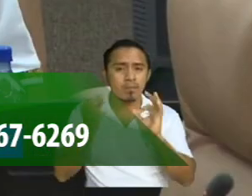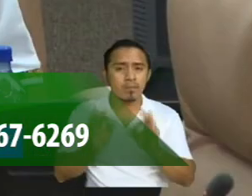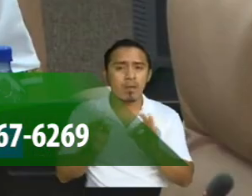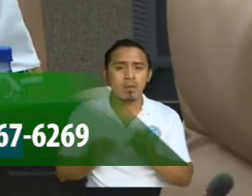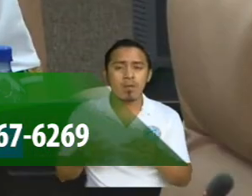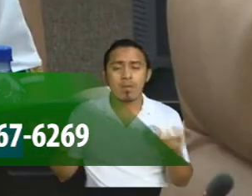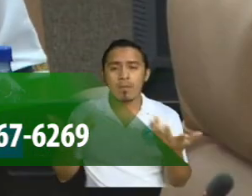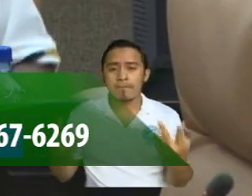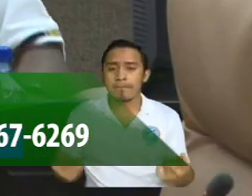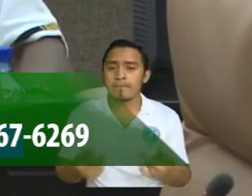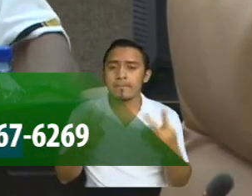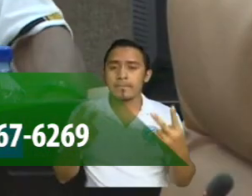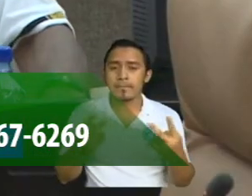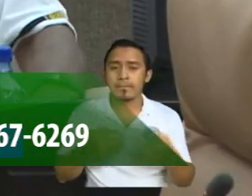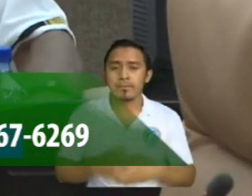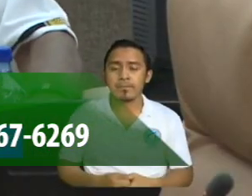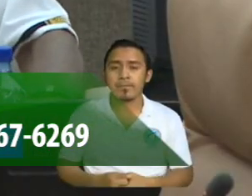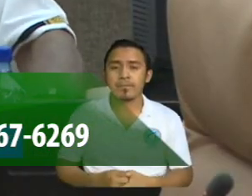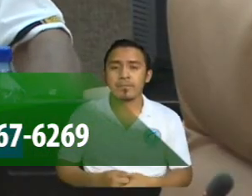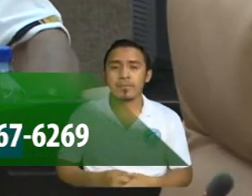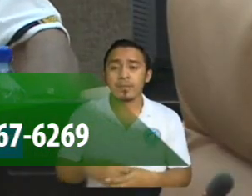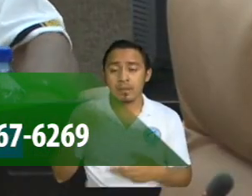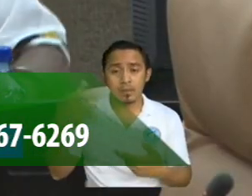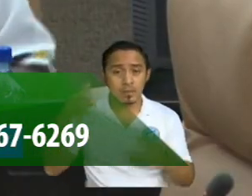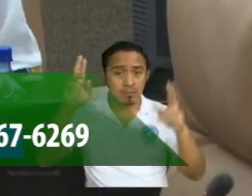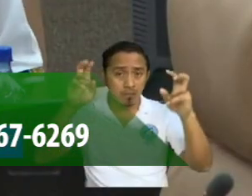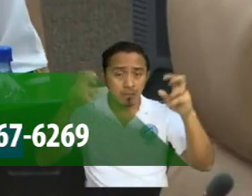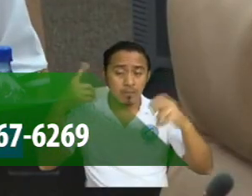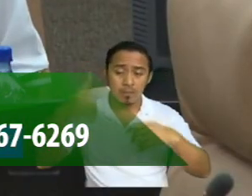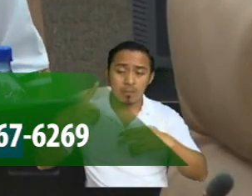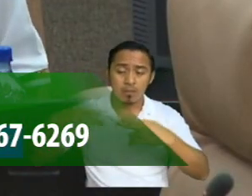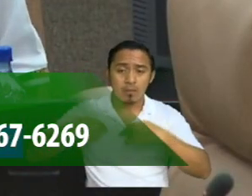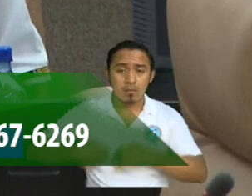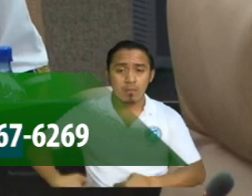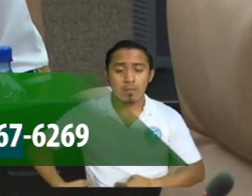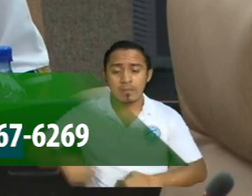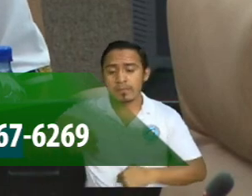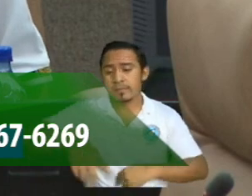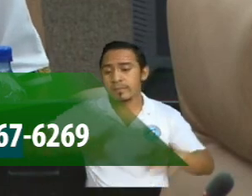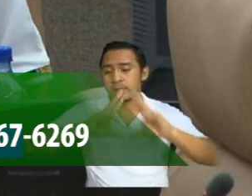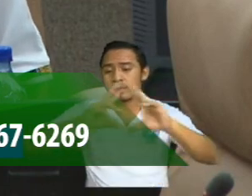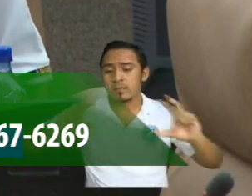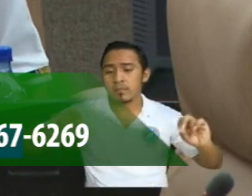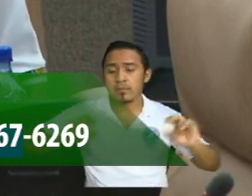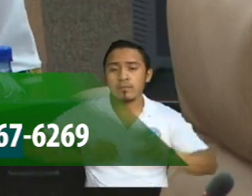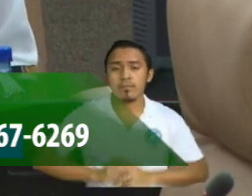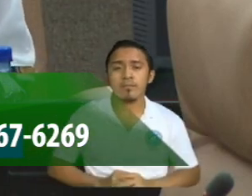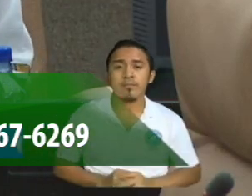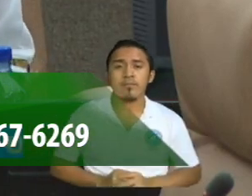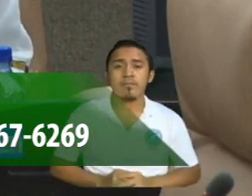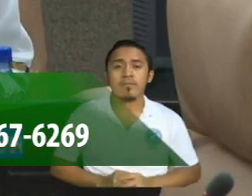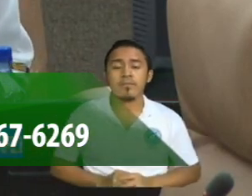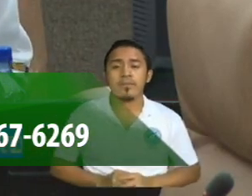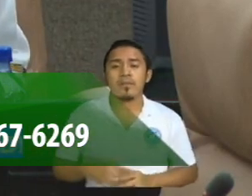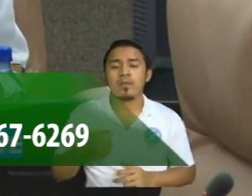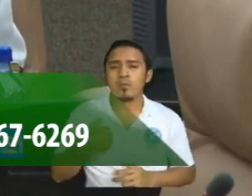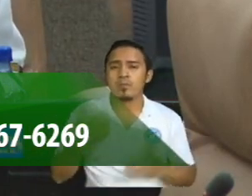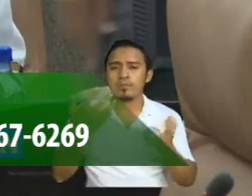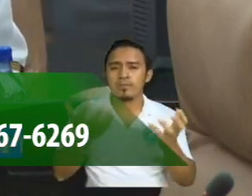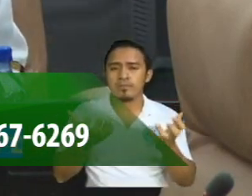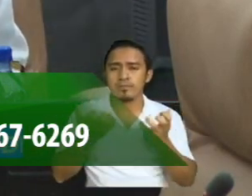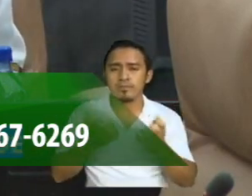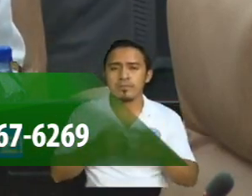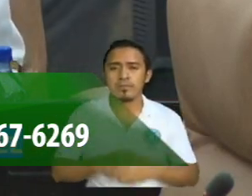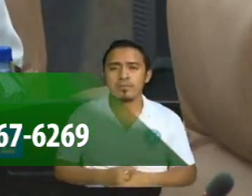dijo que en vez de estar viajando a la luna o al espacio el gobierno debería cumplir con los derechos de los pueblos indígenas y las medidas cautelares